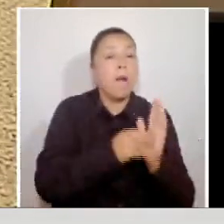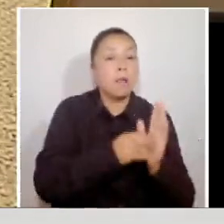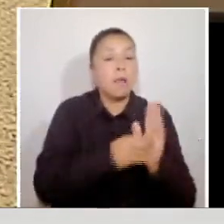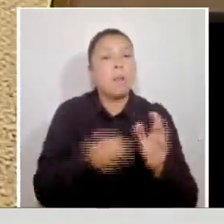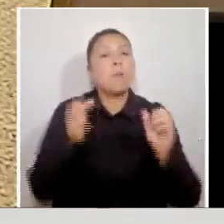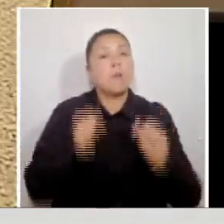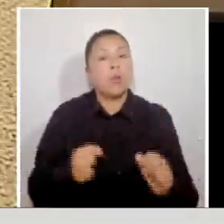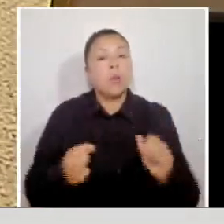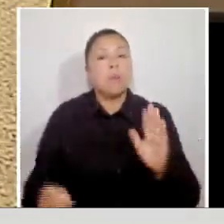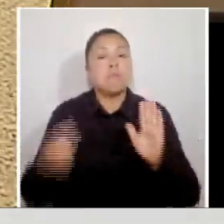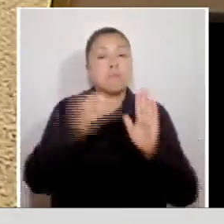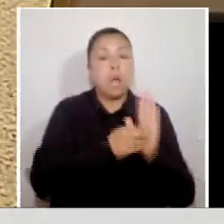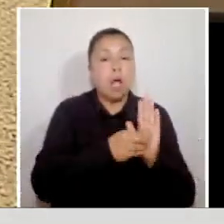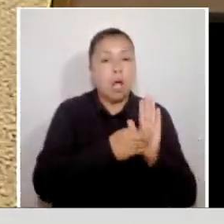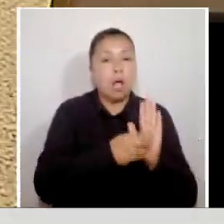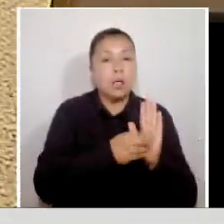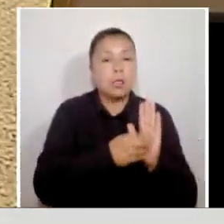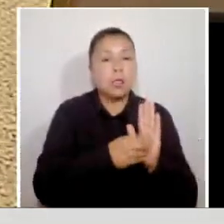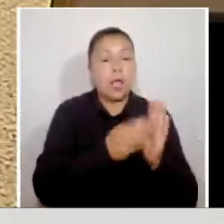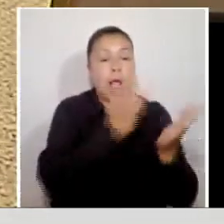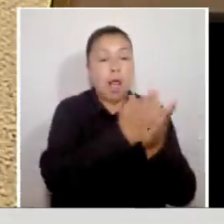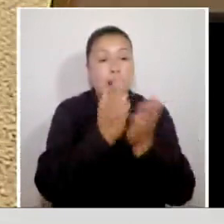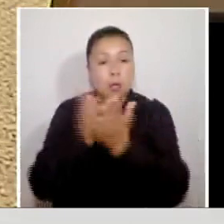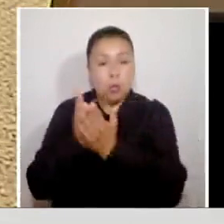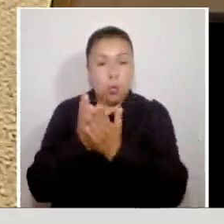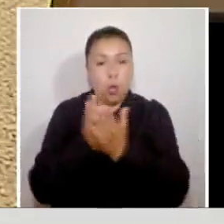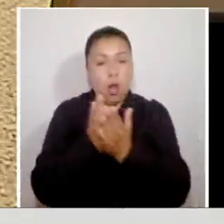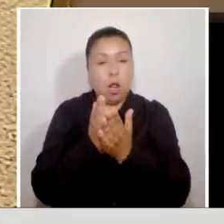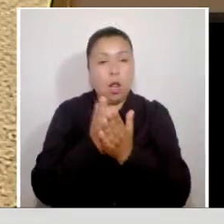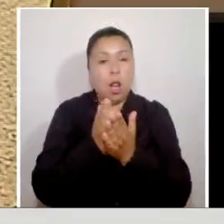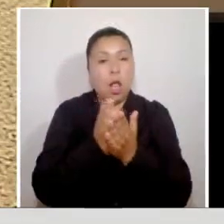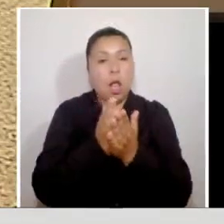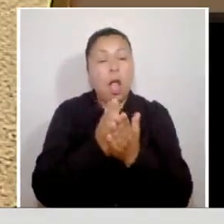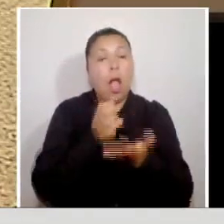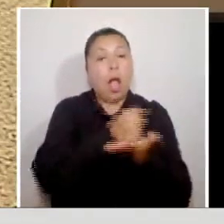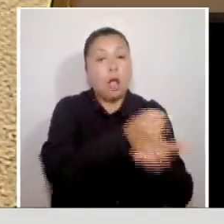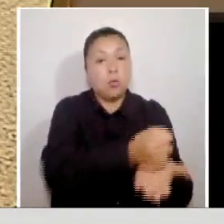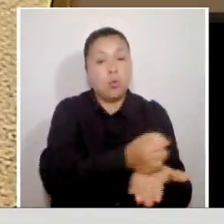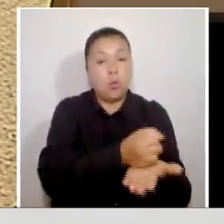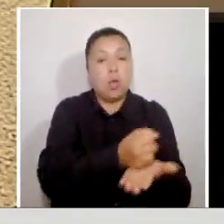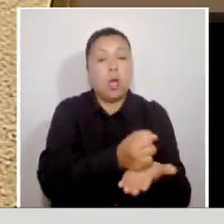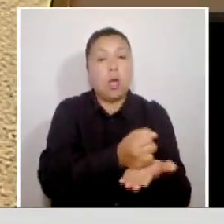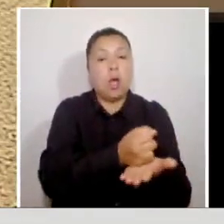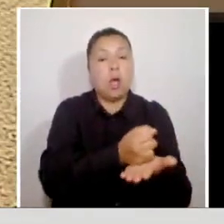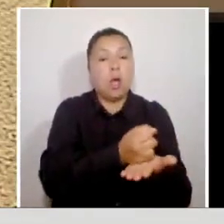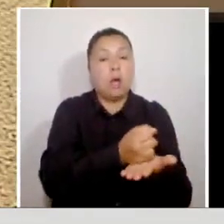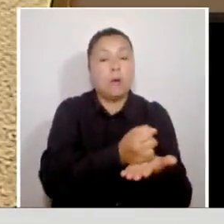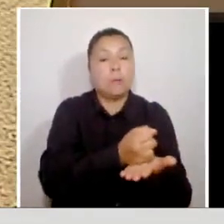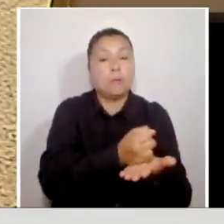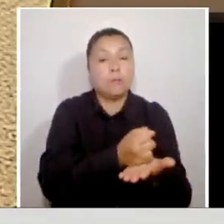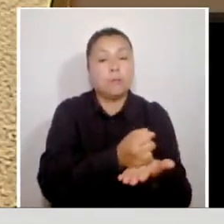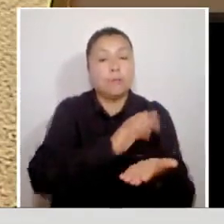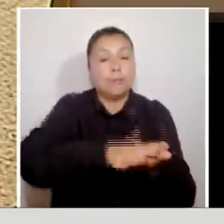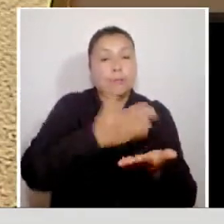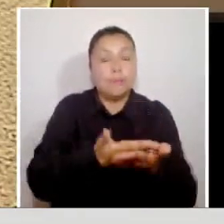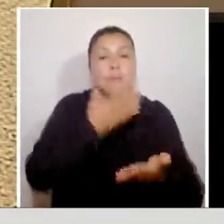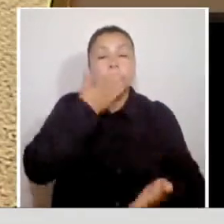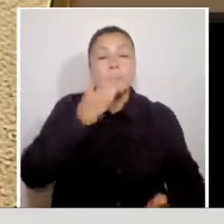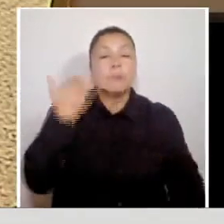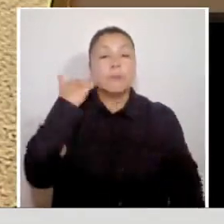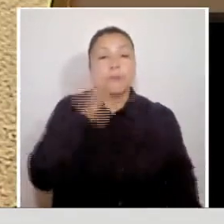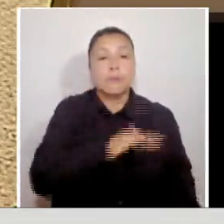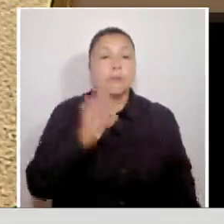incorporarlos en los Colegios En donde podemos ayudar a mejorar los índices de salud espero que